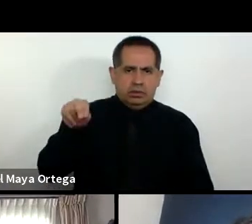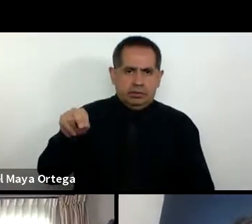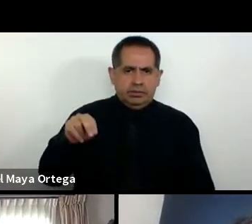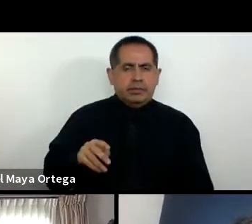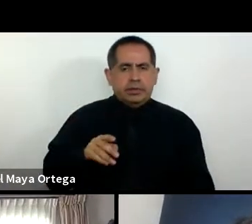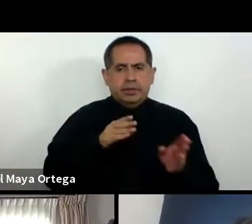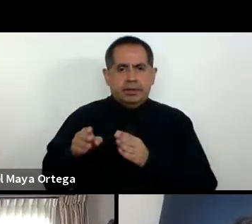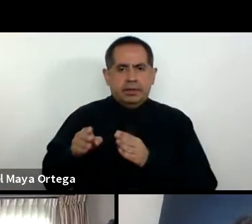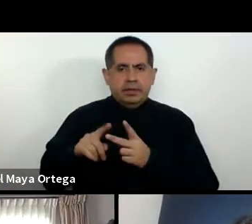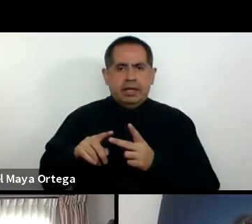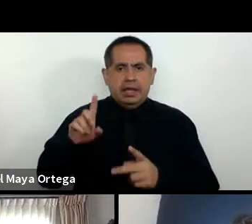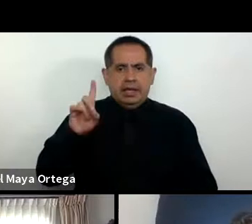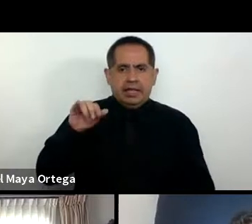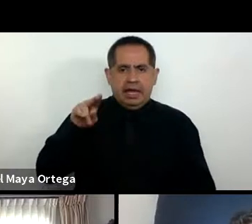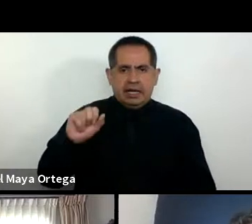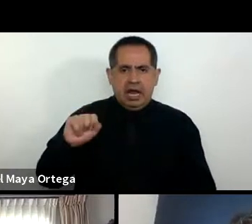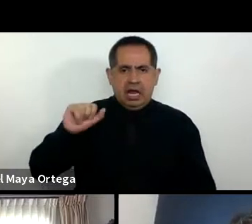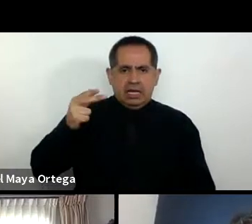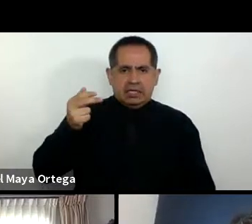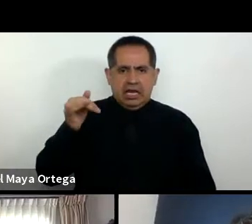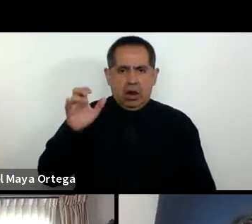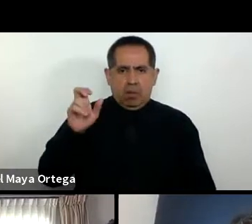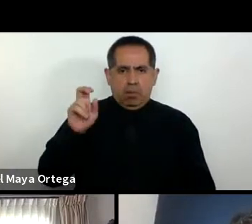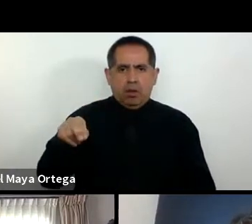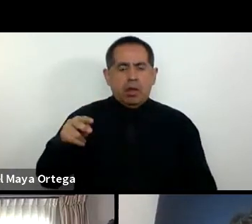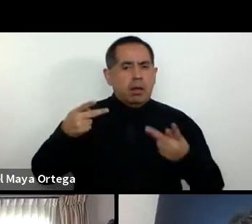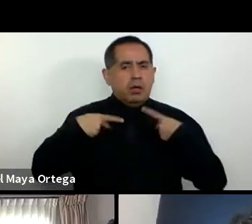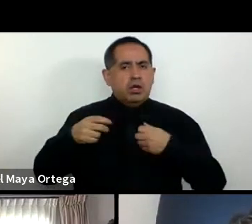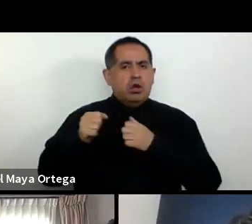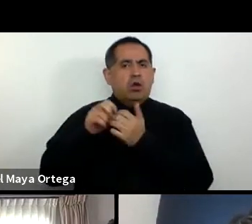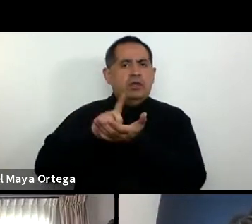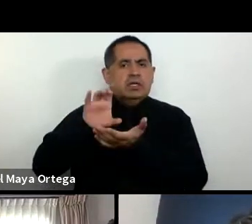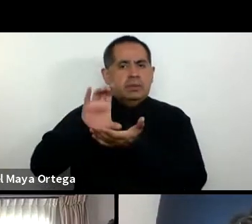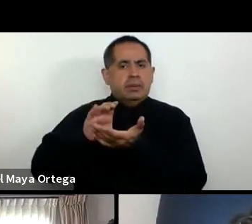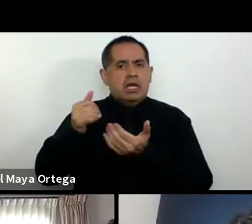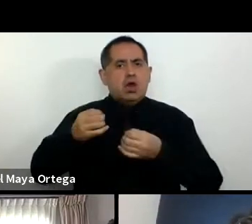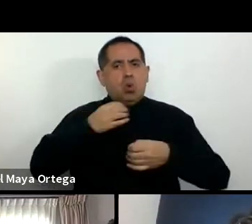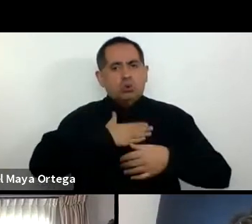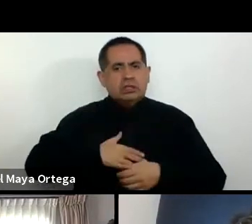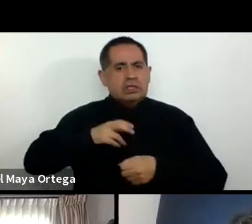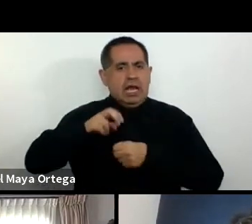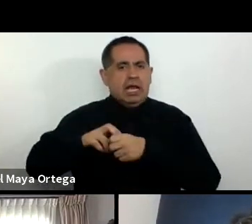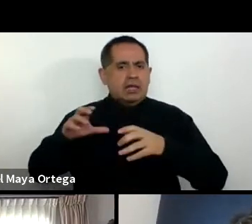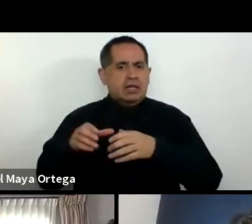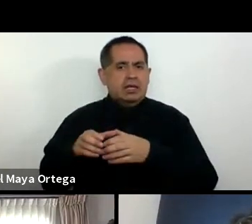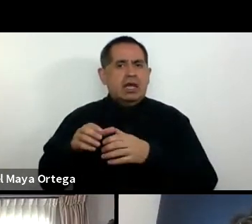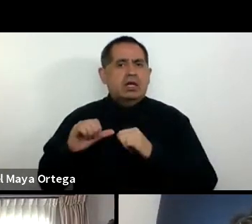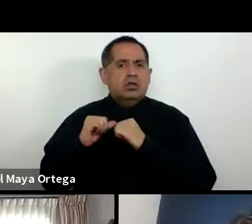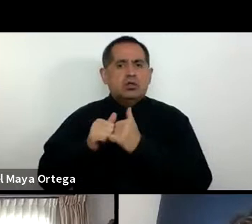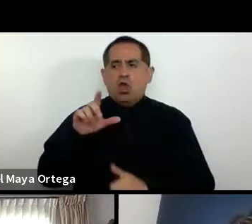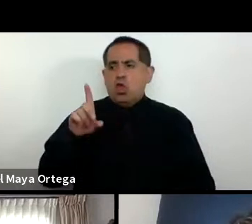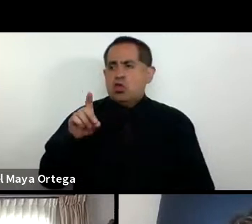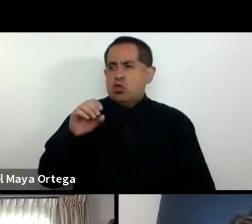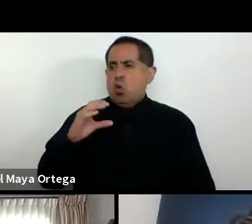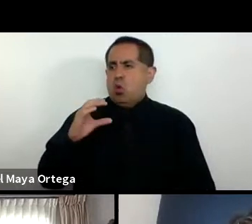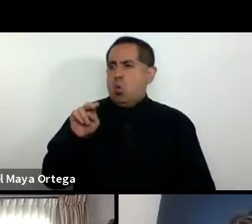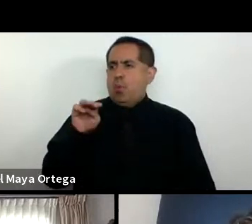Diana Sheinbaum Lerner, coordinadora del Programa de Discapacidad y Justicia de Documenta, Análisis y Acción para la Justicia